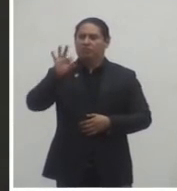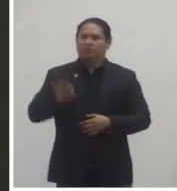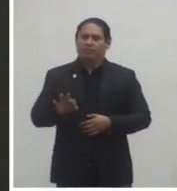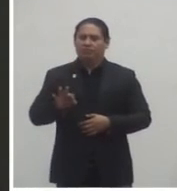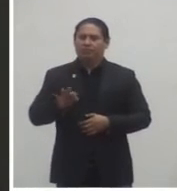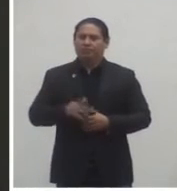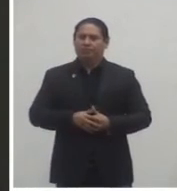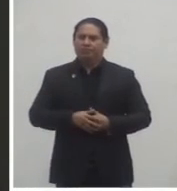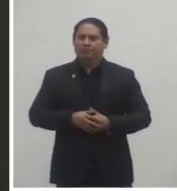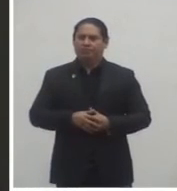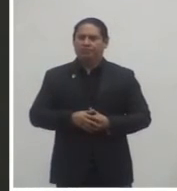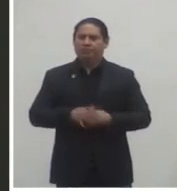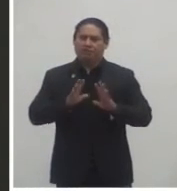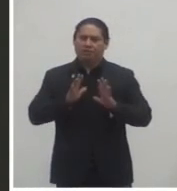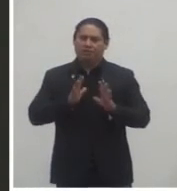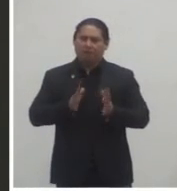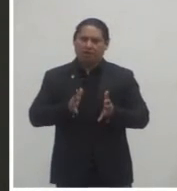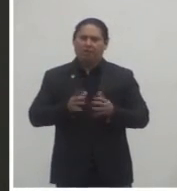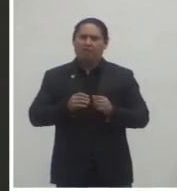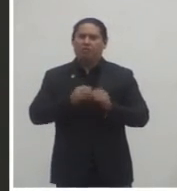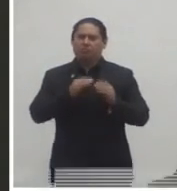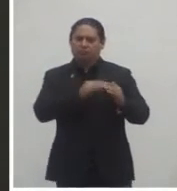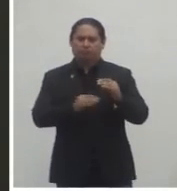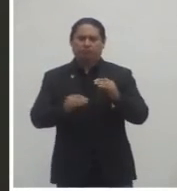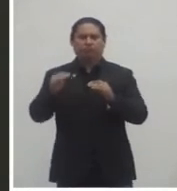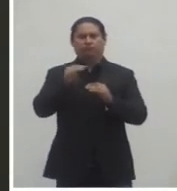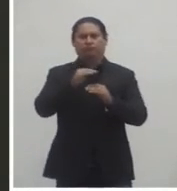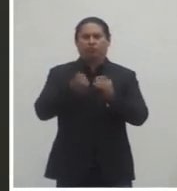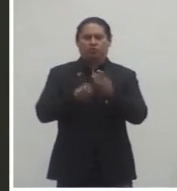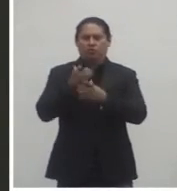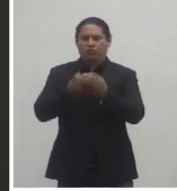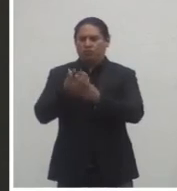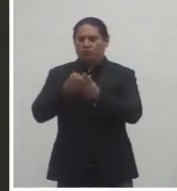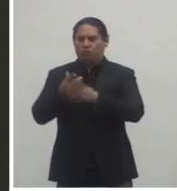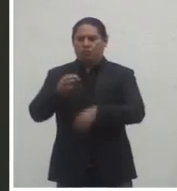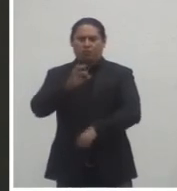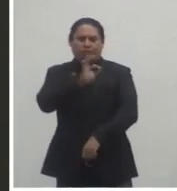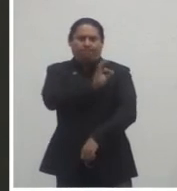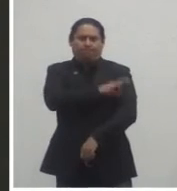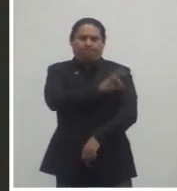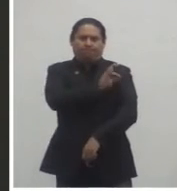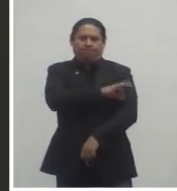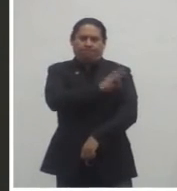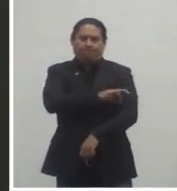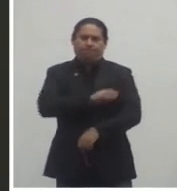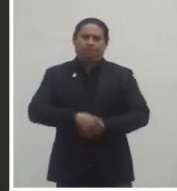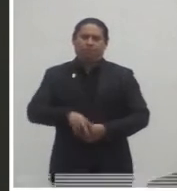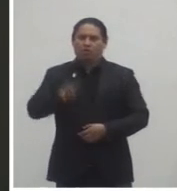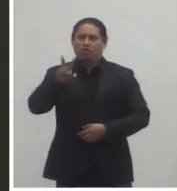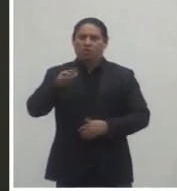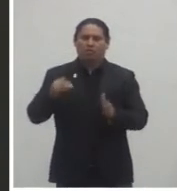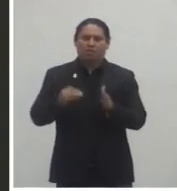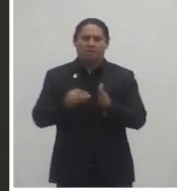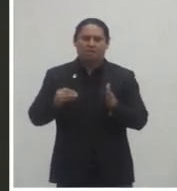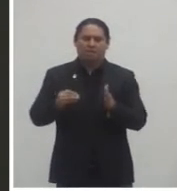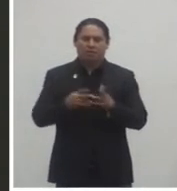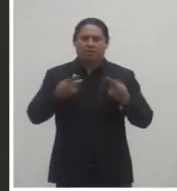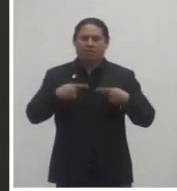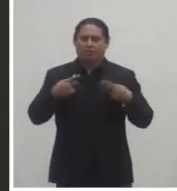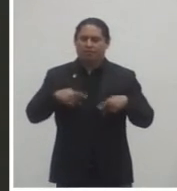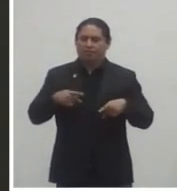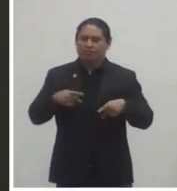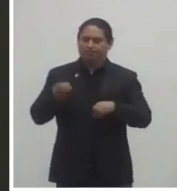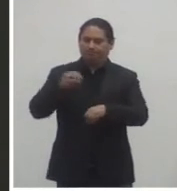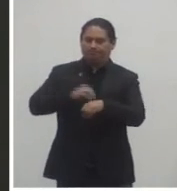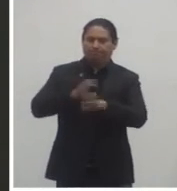65%, lo que significa un porcentaje doble, con un número de nuevos vacunados que alcanza casi los 2 millones de chiapanecas